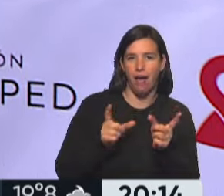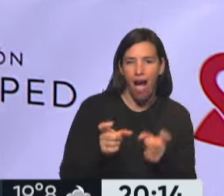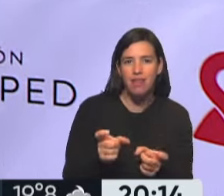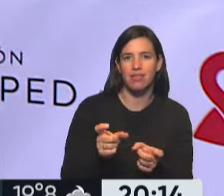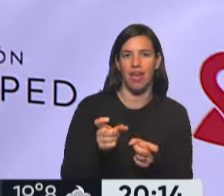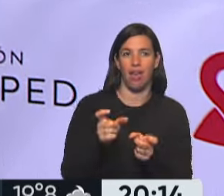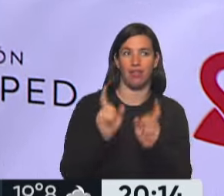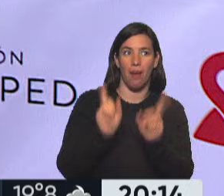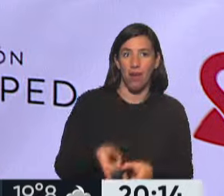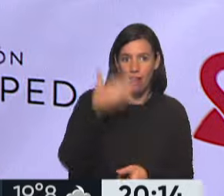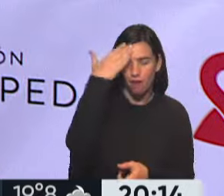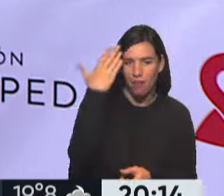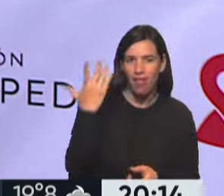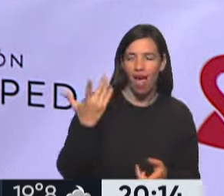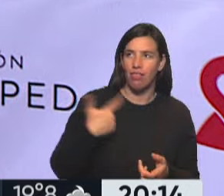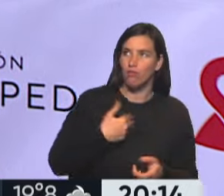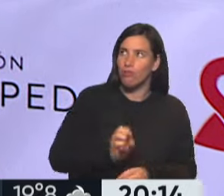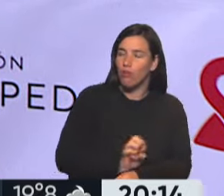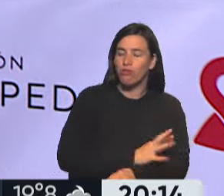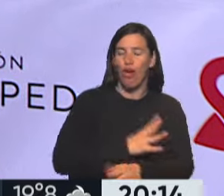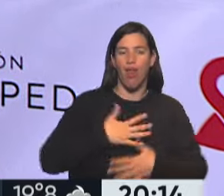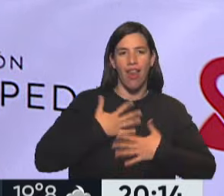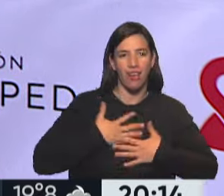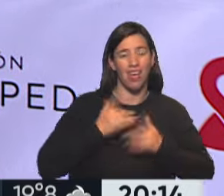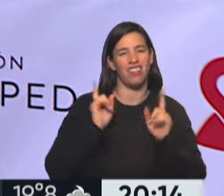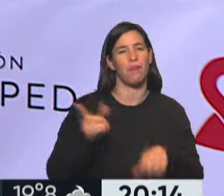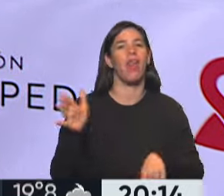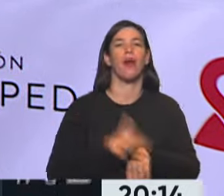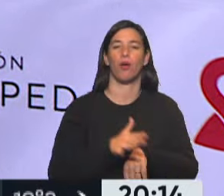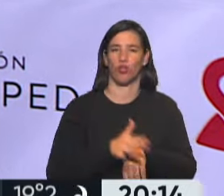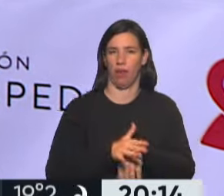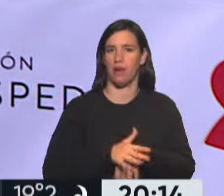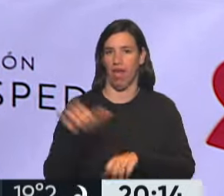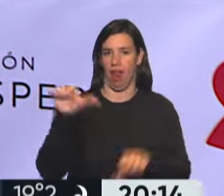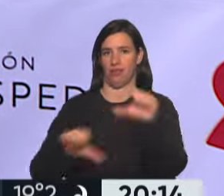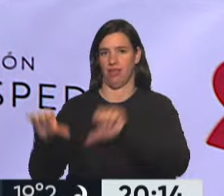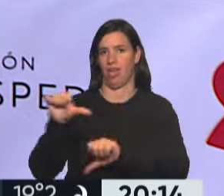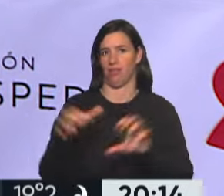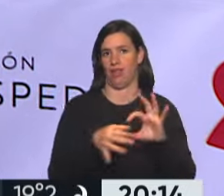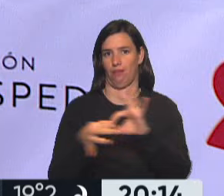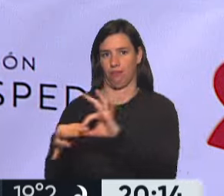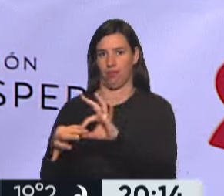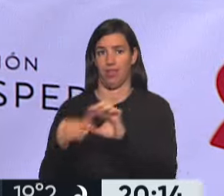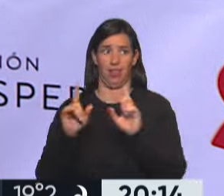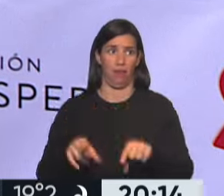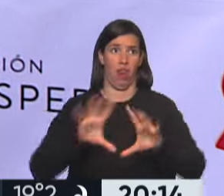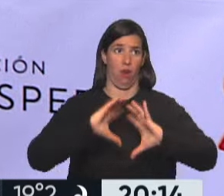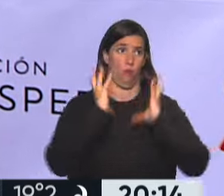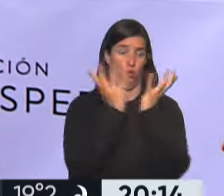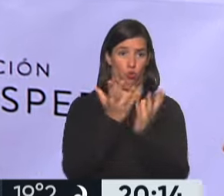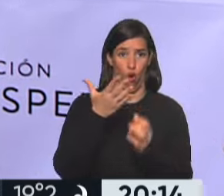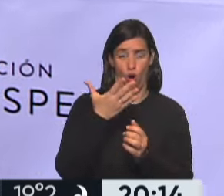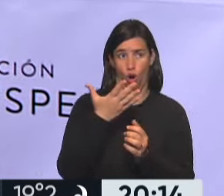emoción, de mucha alegría, pero al mismo tiempo de mucha responsabilidad a la ciencia y a mi comunidad VIH en el mundo, de